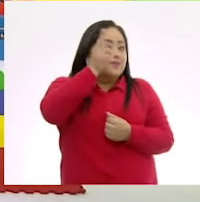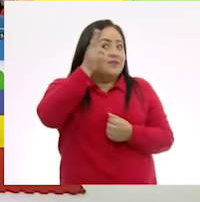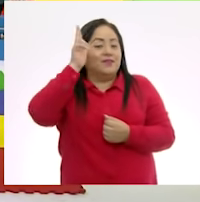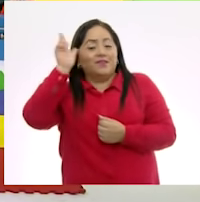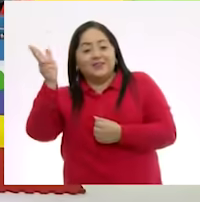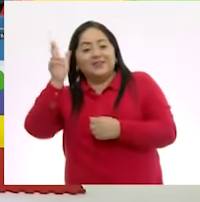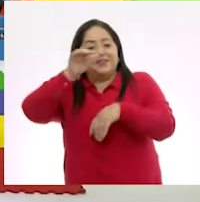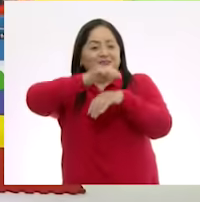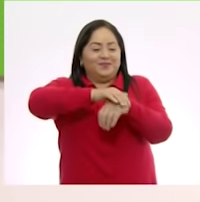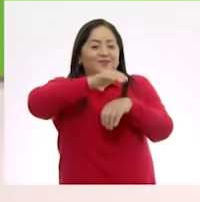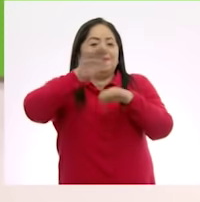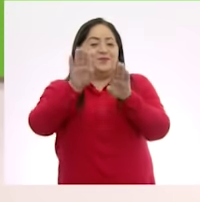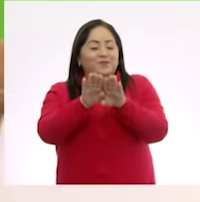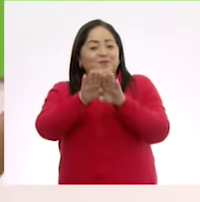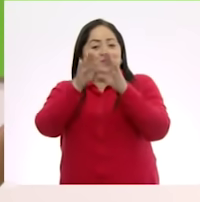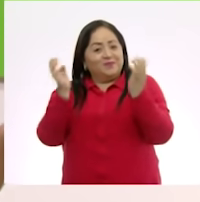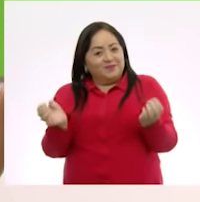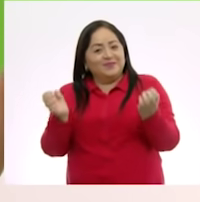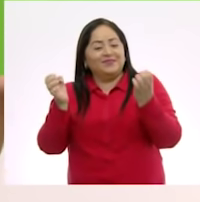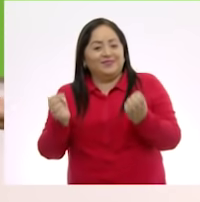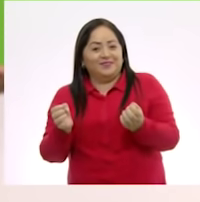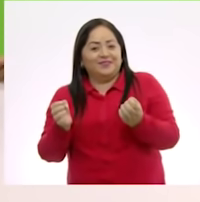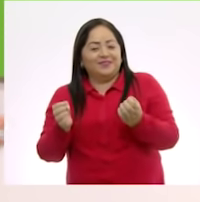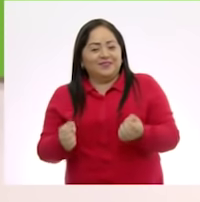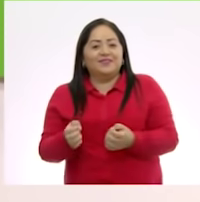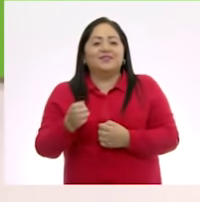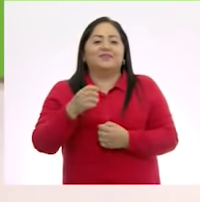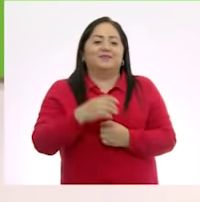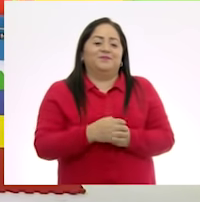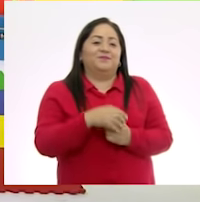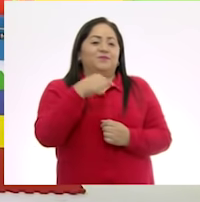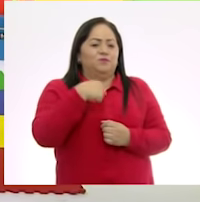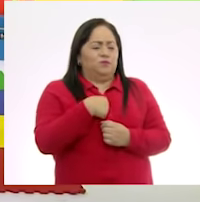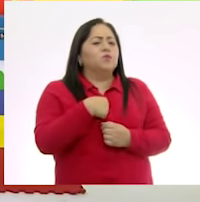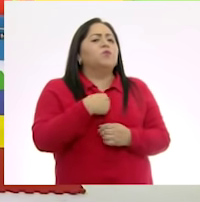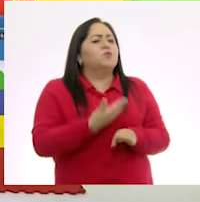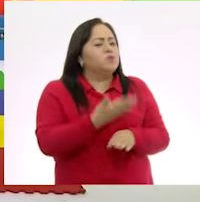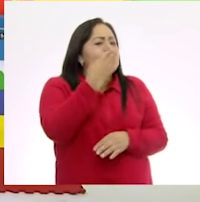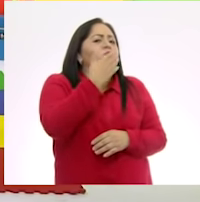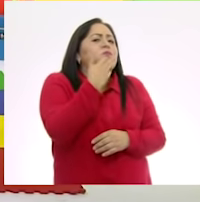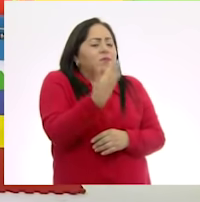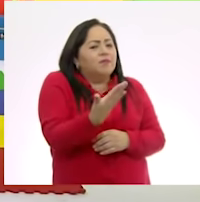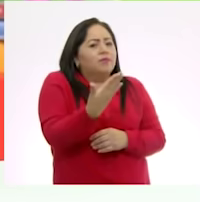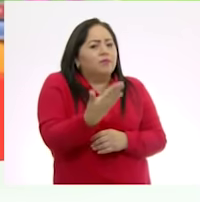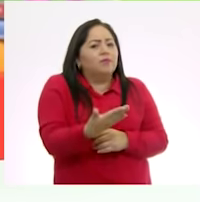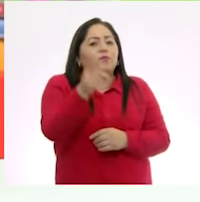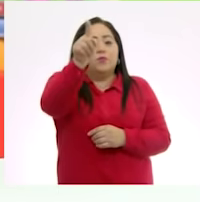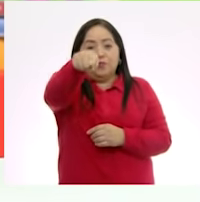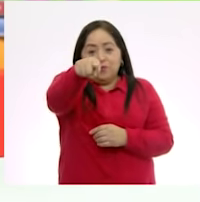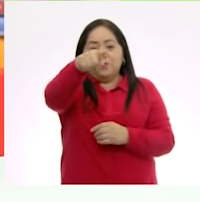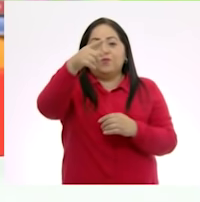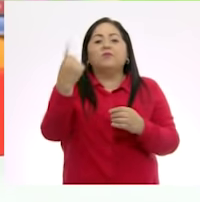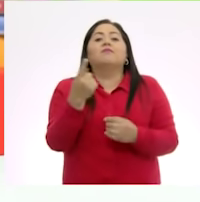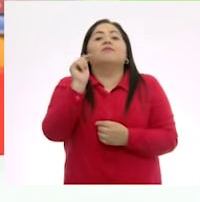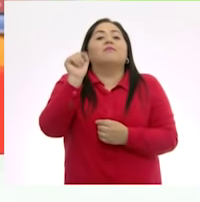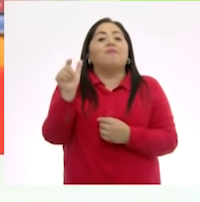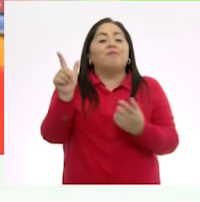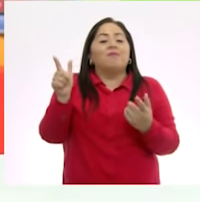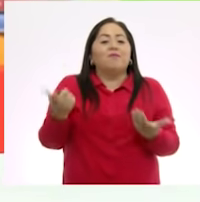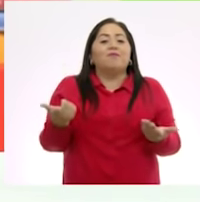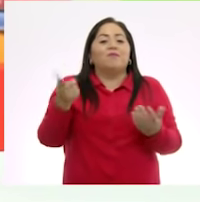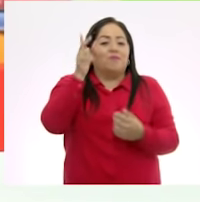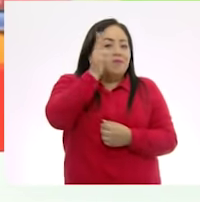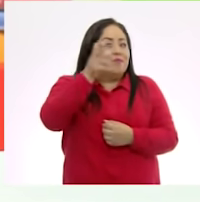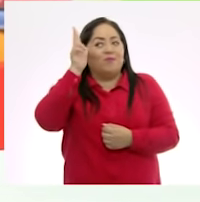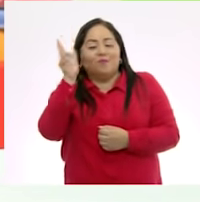Hola, hola, amigo, ¿cómo estás? Yo muy bien, ¿y tú qué